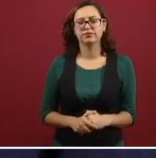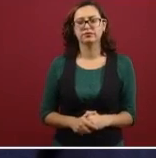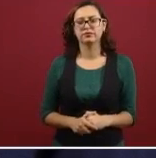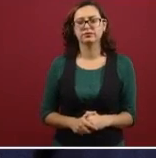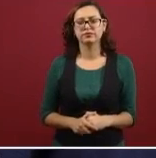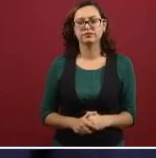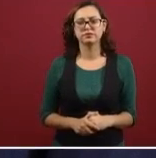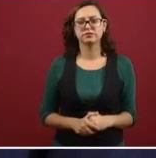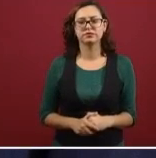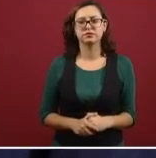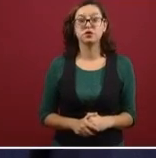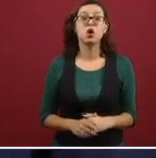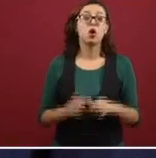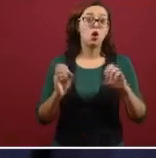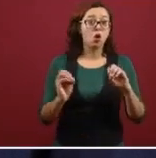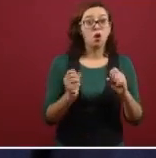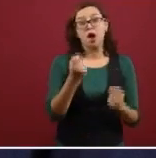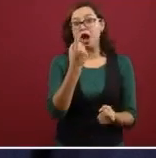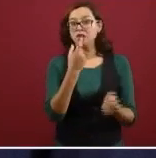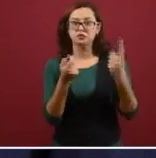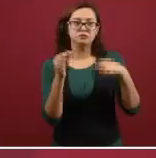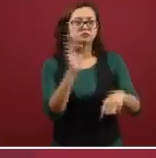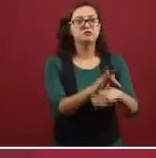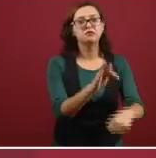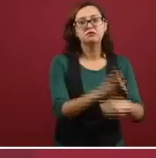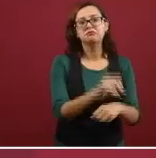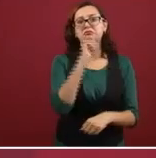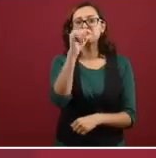se han quedado callados,